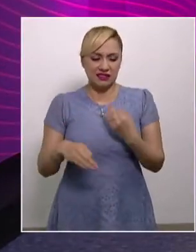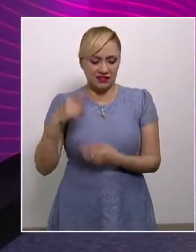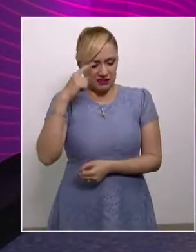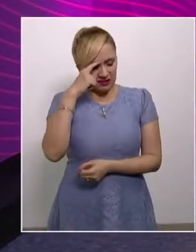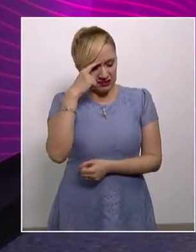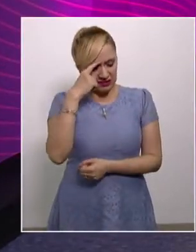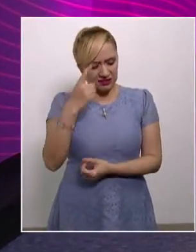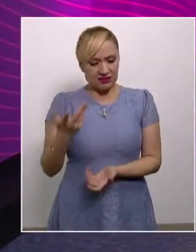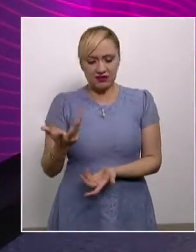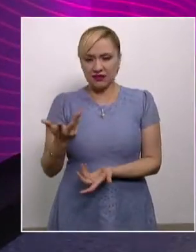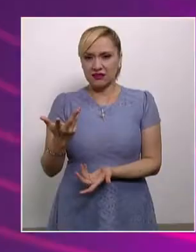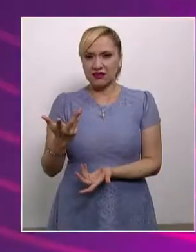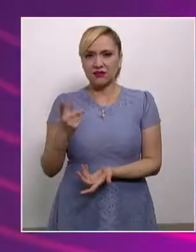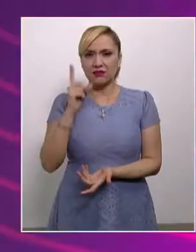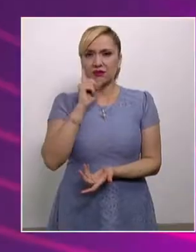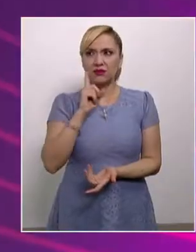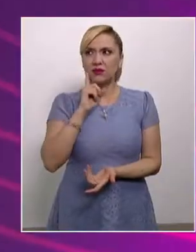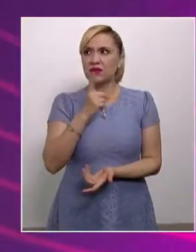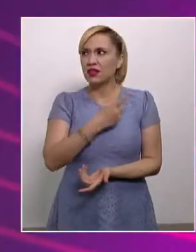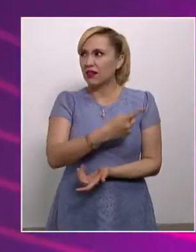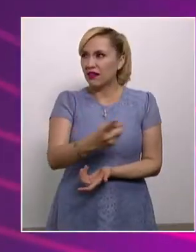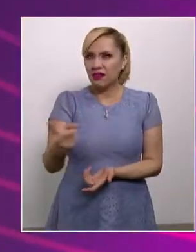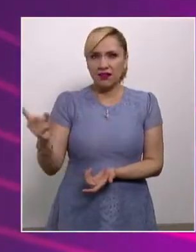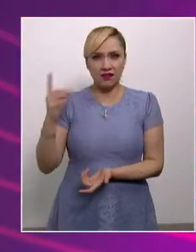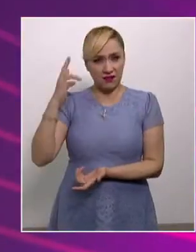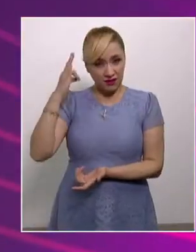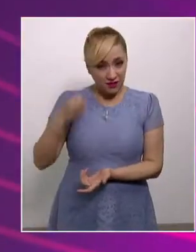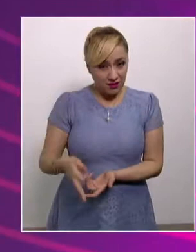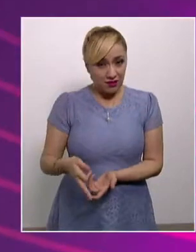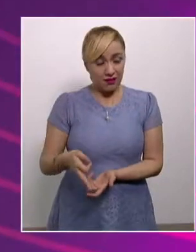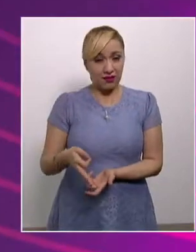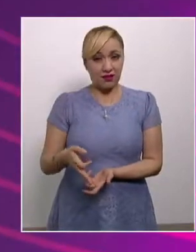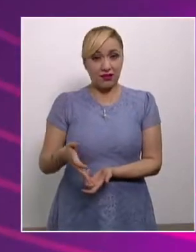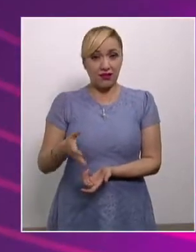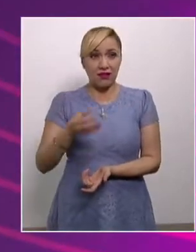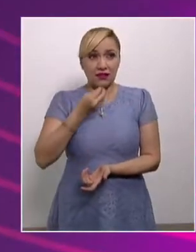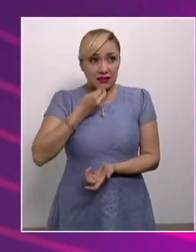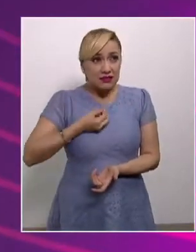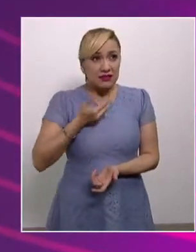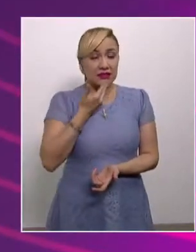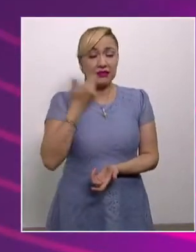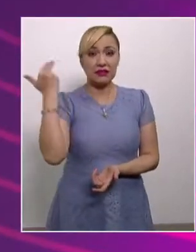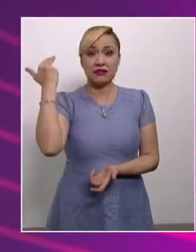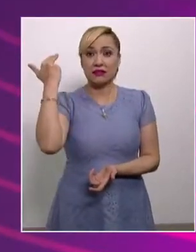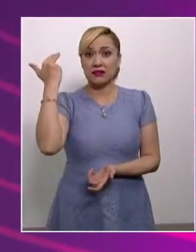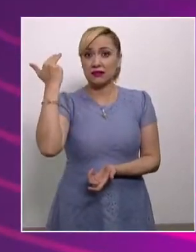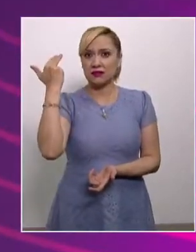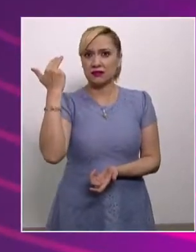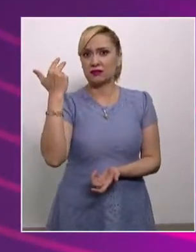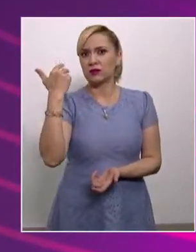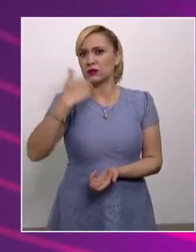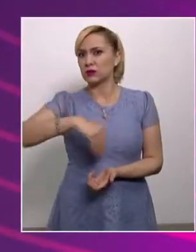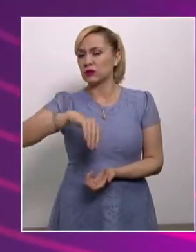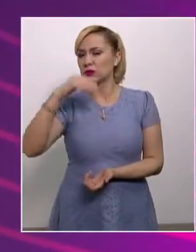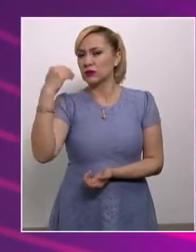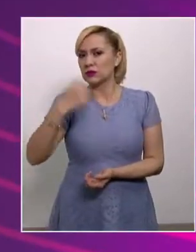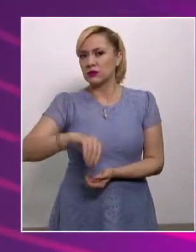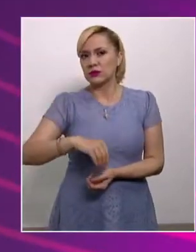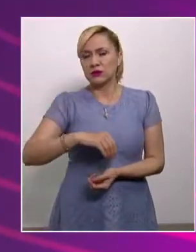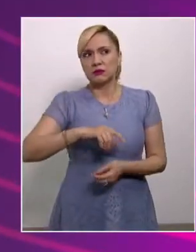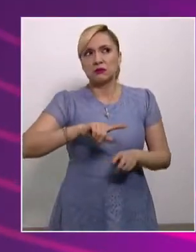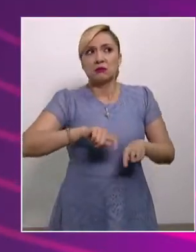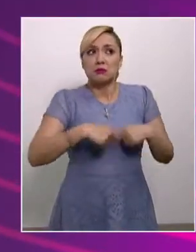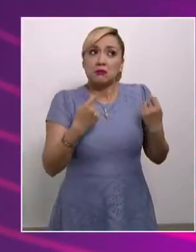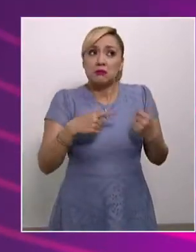de qué mujer ¿no? estaría dispuesta, ¿no? a asumir este riesgo con tal de tener una situación mejor o salir de la situación